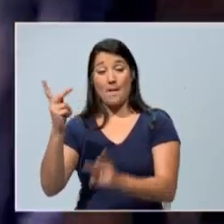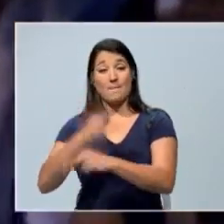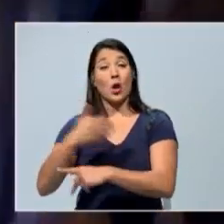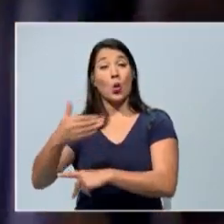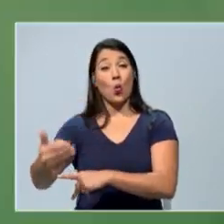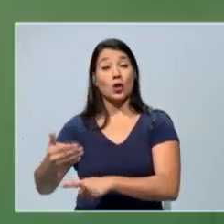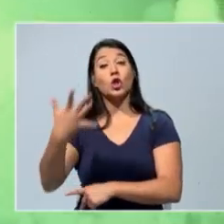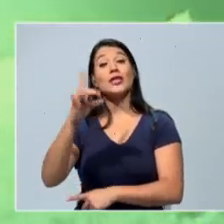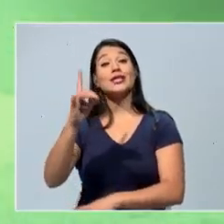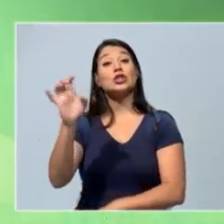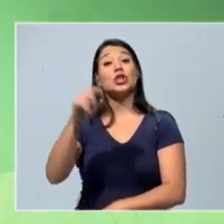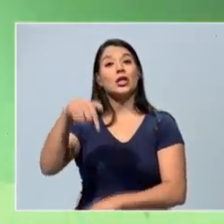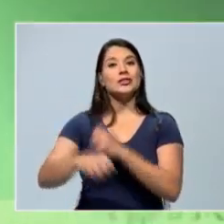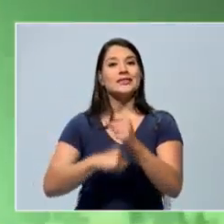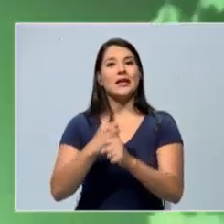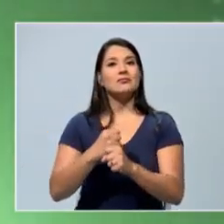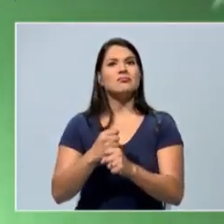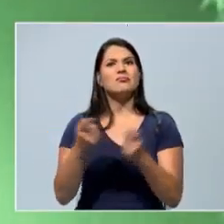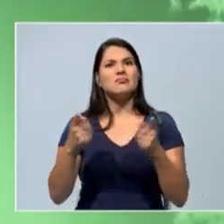año.